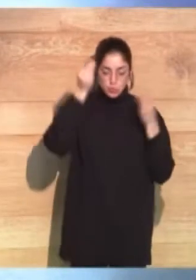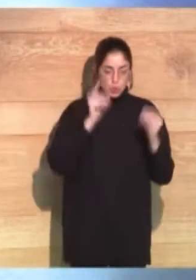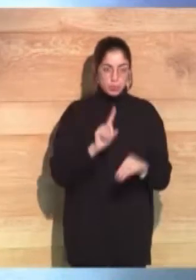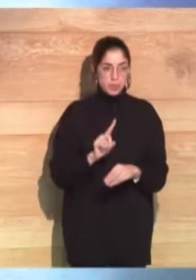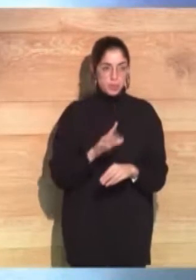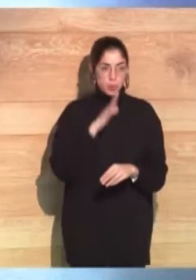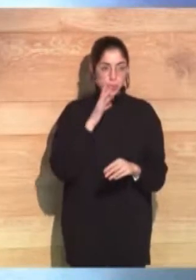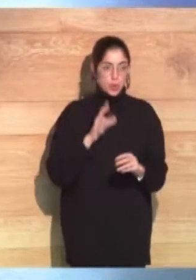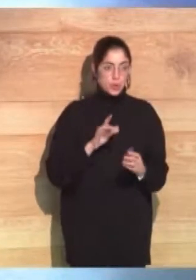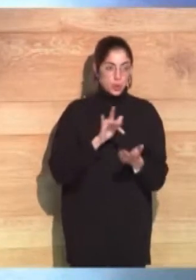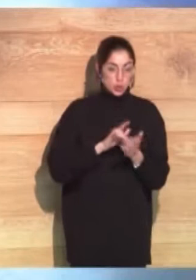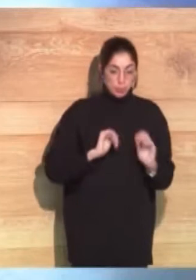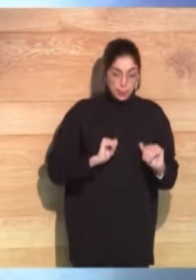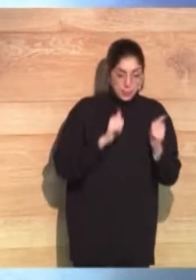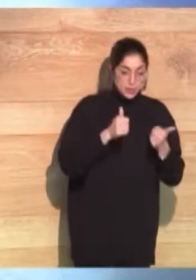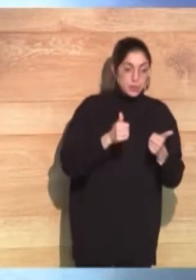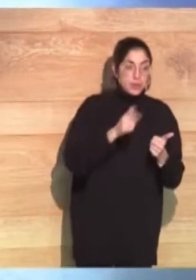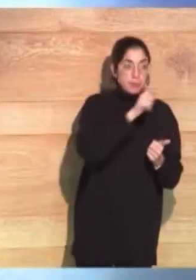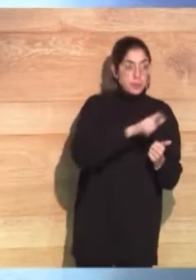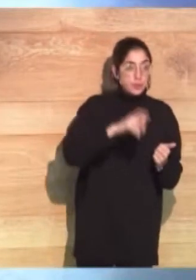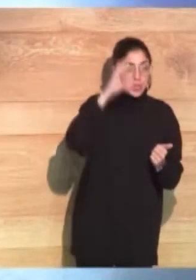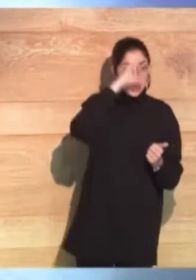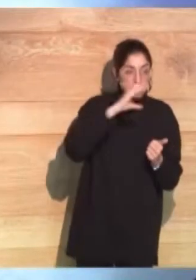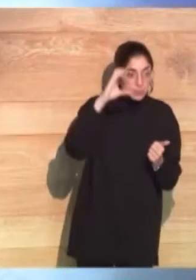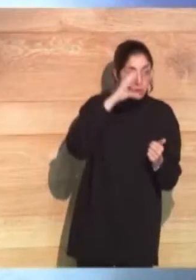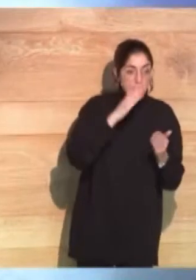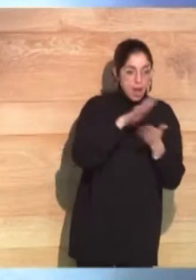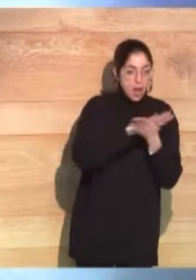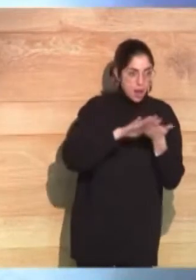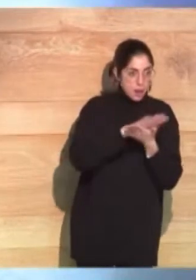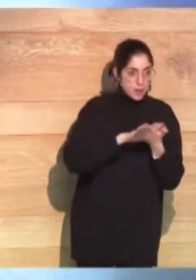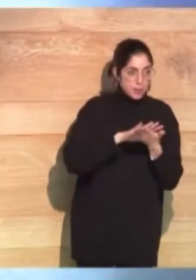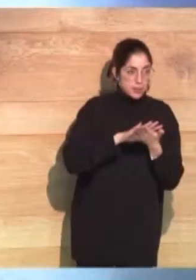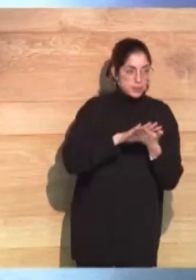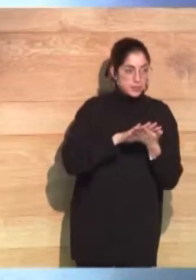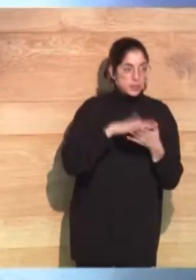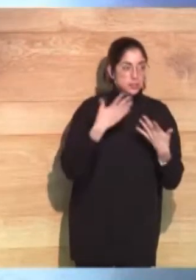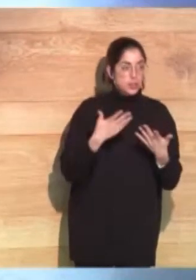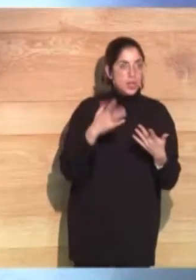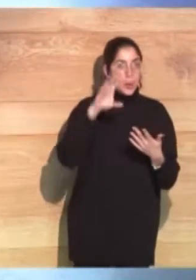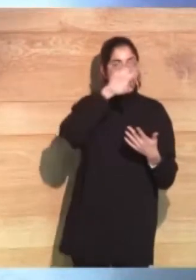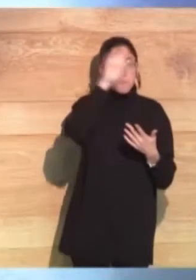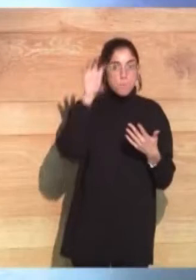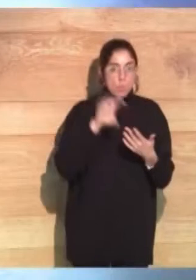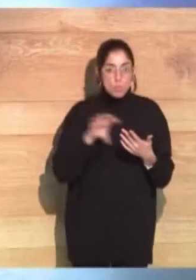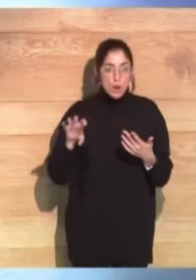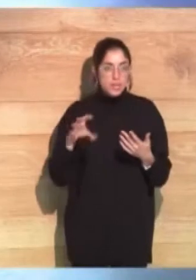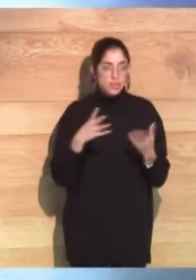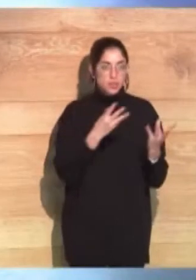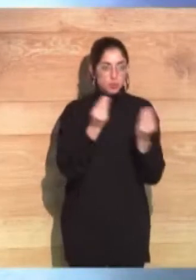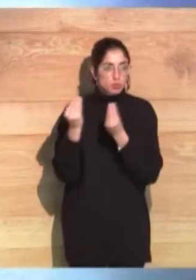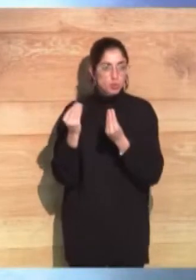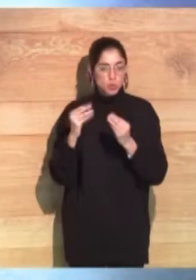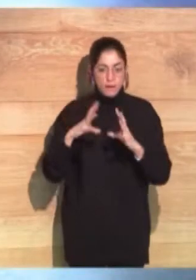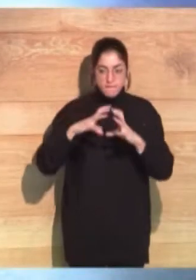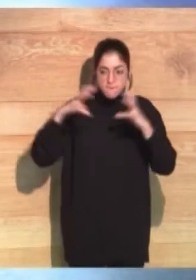y los científicos hablaban de ello, no creo que muchos de los países más grandes,